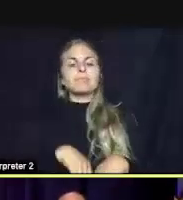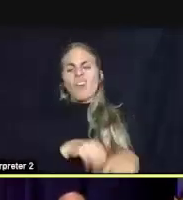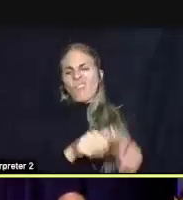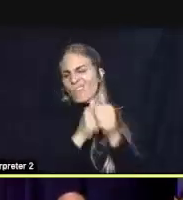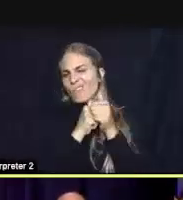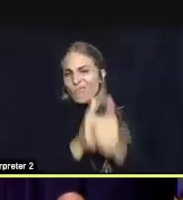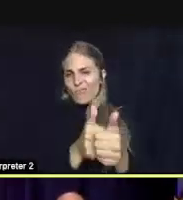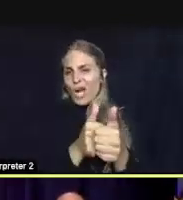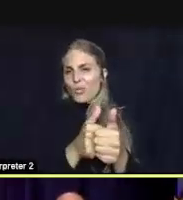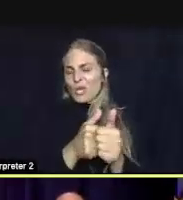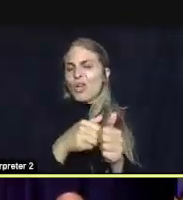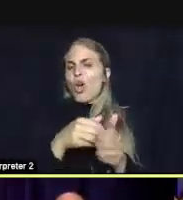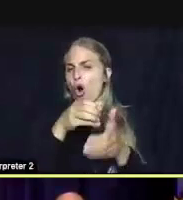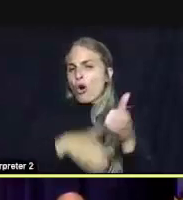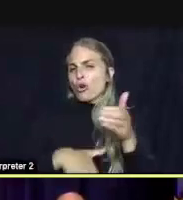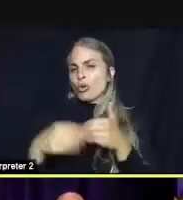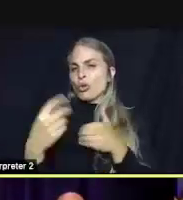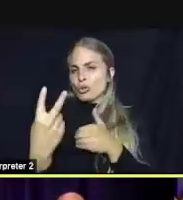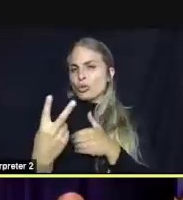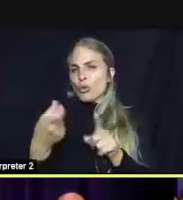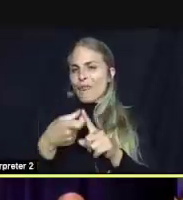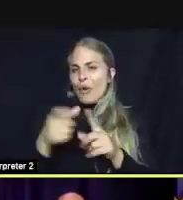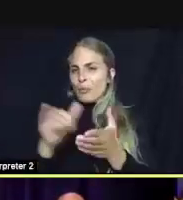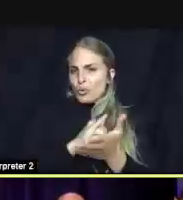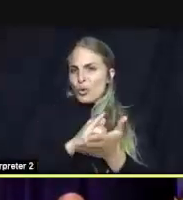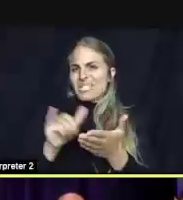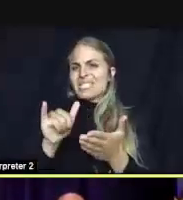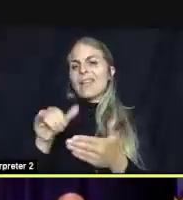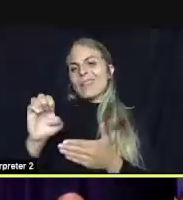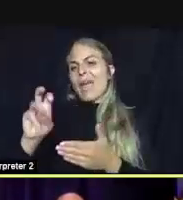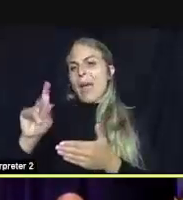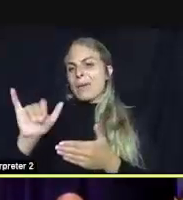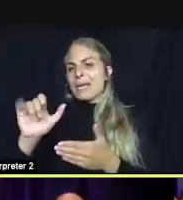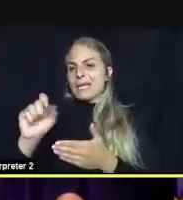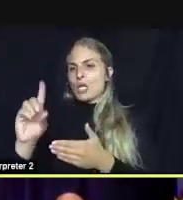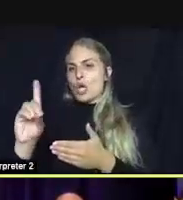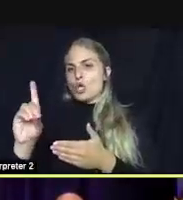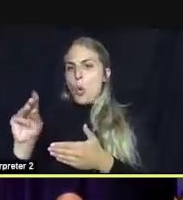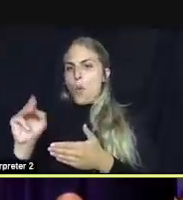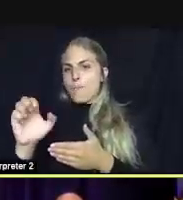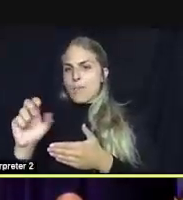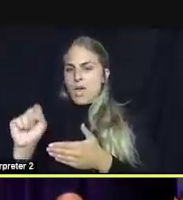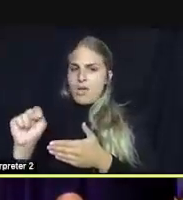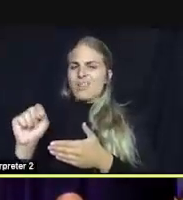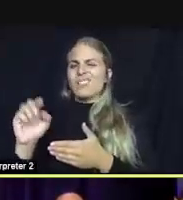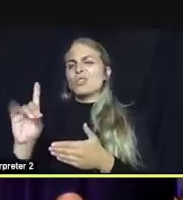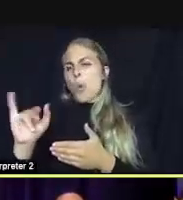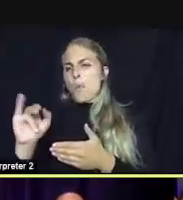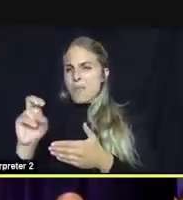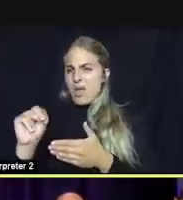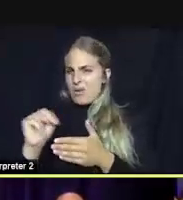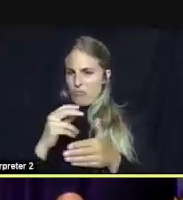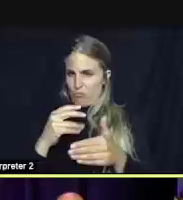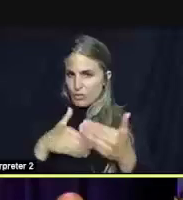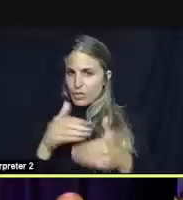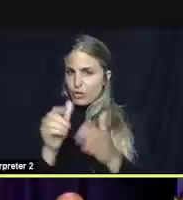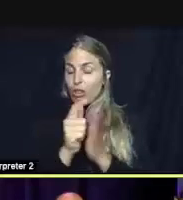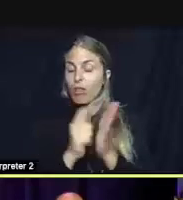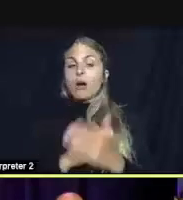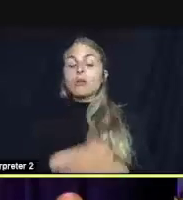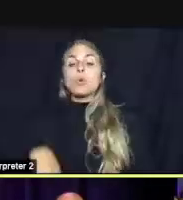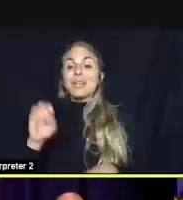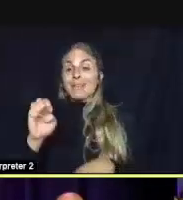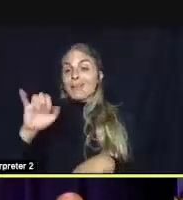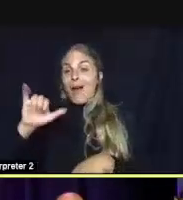del Departamento de Transporte para la implementación de la Ley de Revisión de la Calidad Ambiental y la Ley de Procedimiento